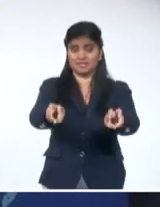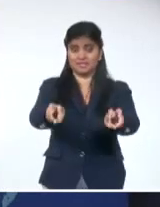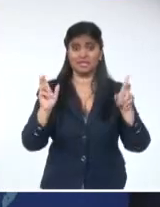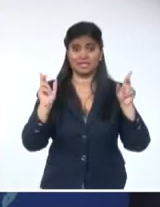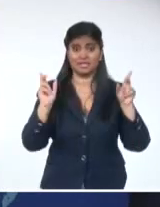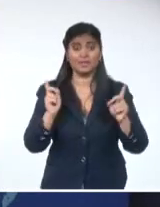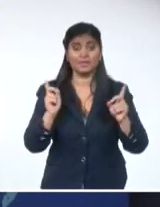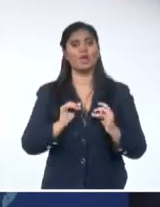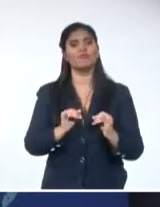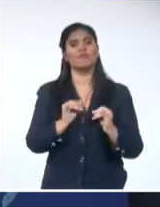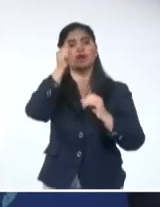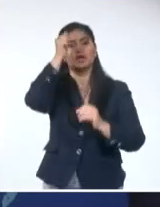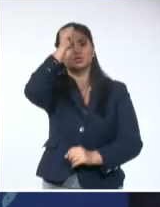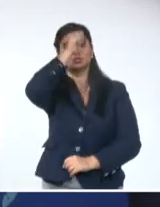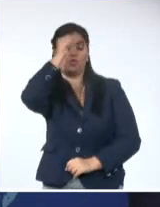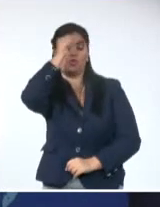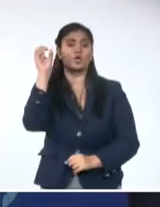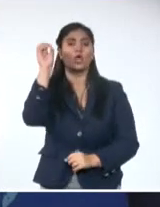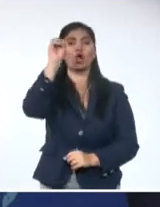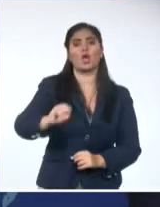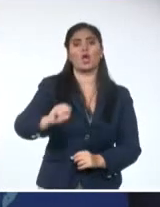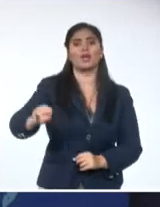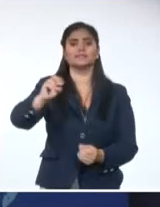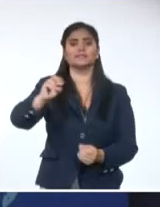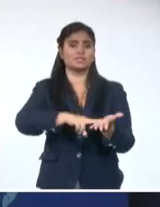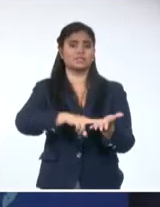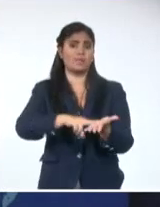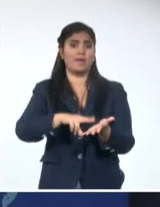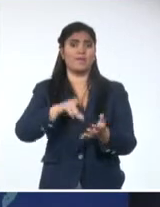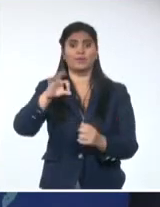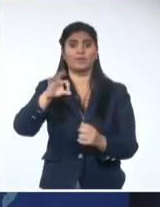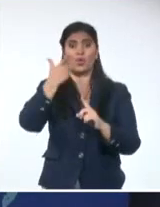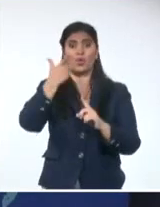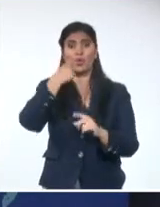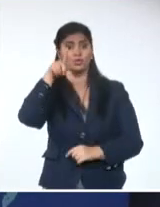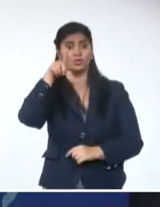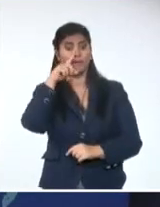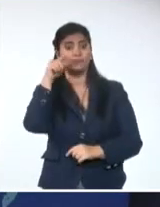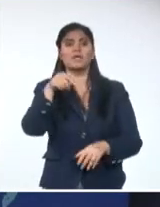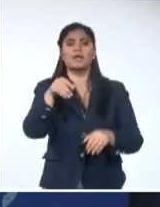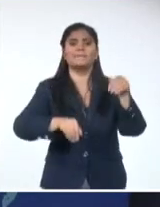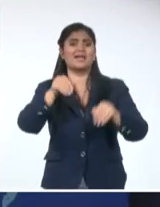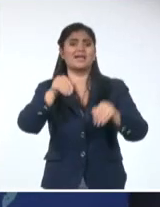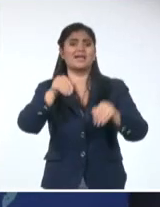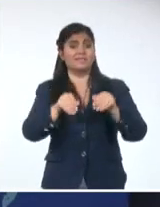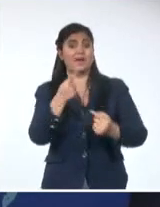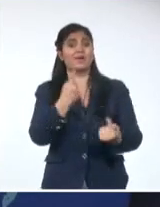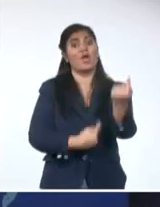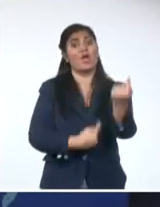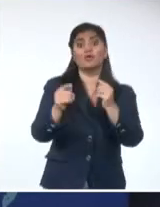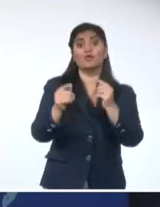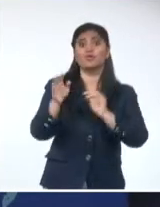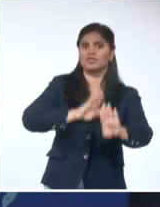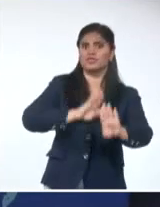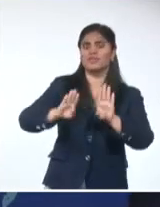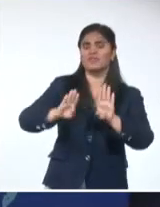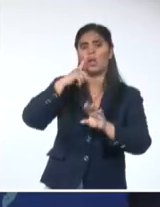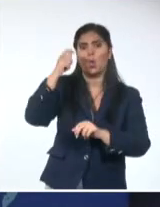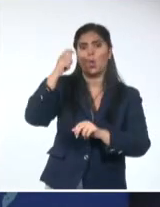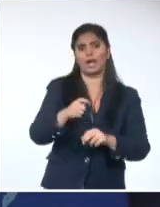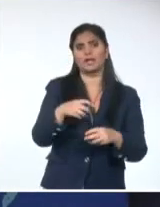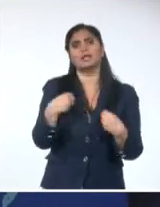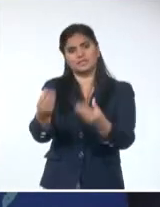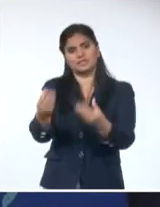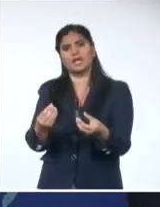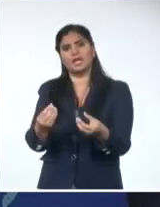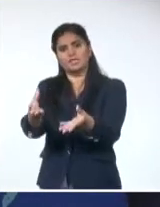este domingo que los estados miembros de la otan y la Unión Europea se convirtieron en participantes del conflicto en Ucrania al enviar armas aquí es por valor